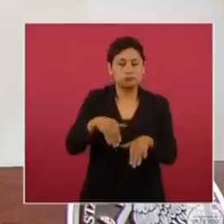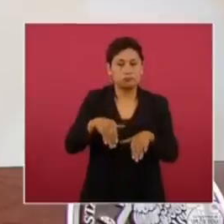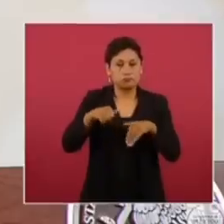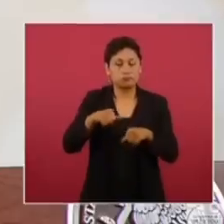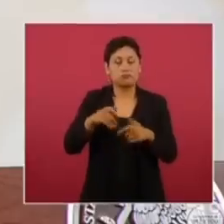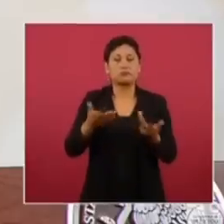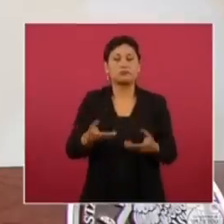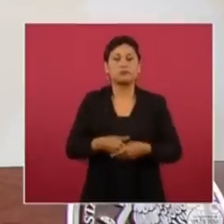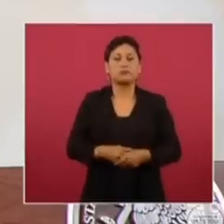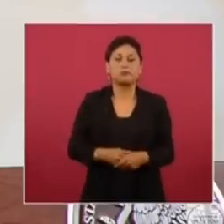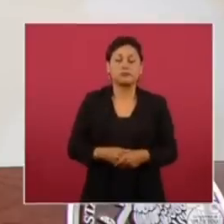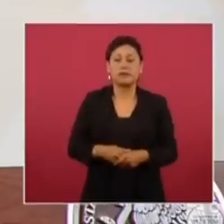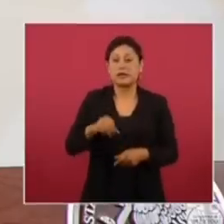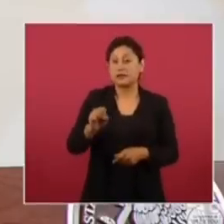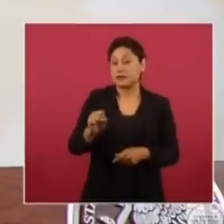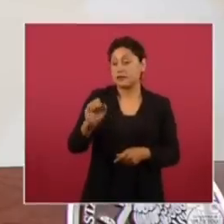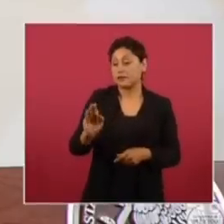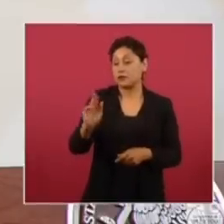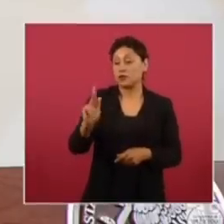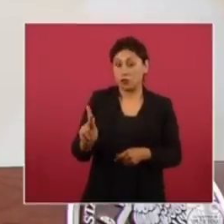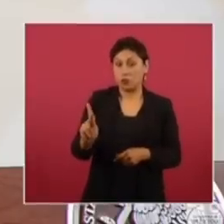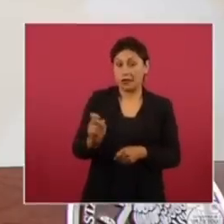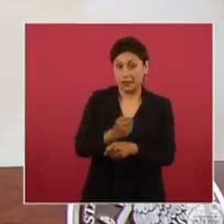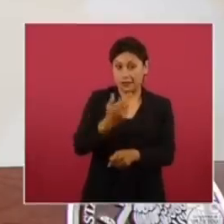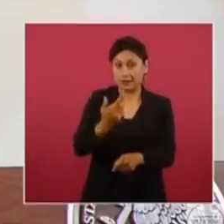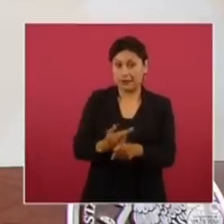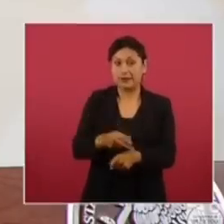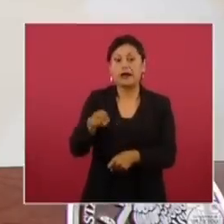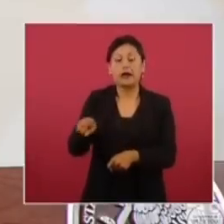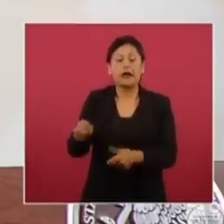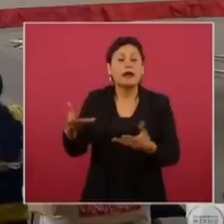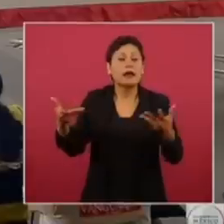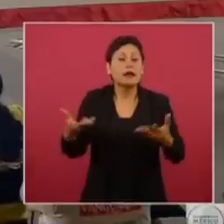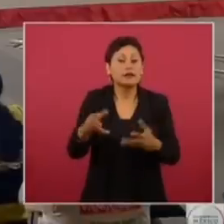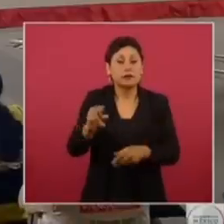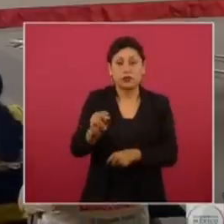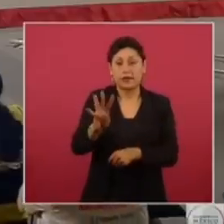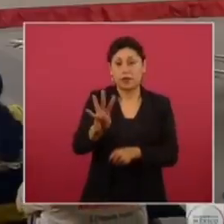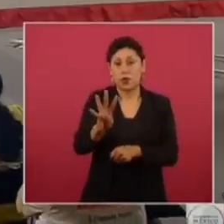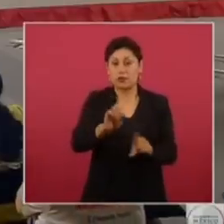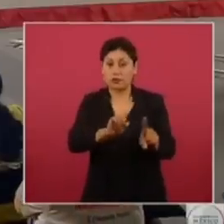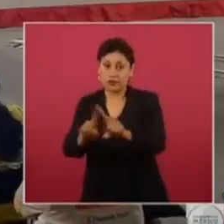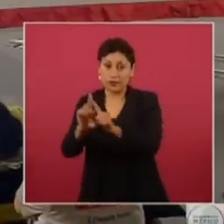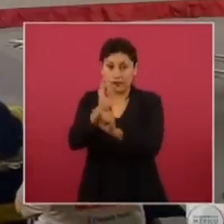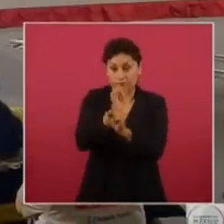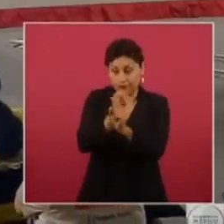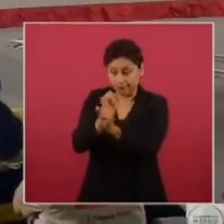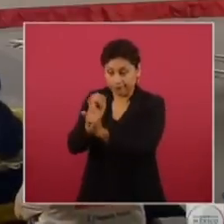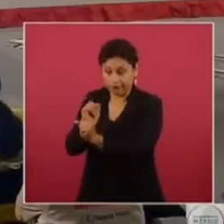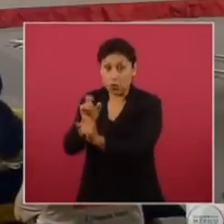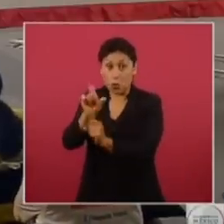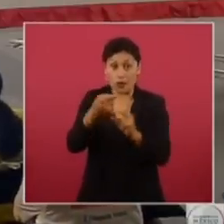La Secretaría de la Función Pública practicó 84 actos de fiscalización desde la creación